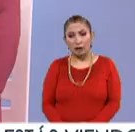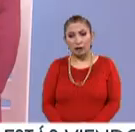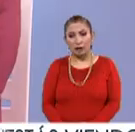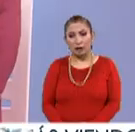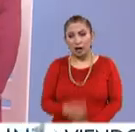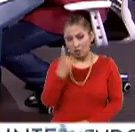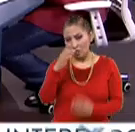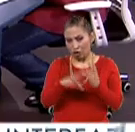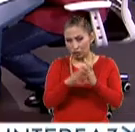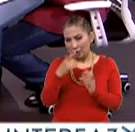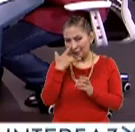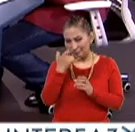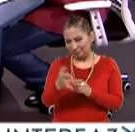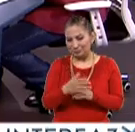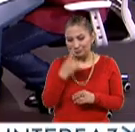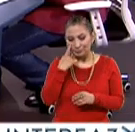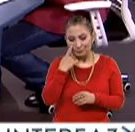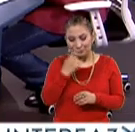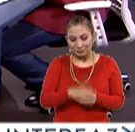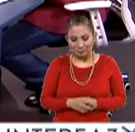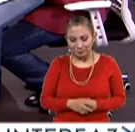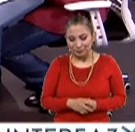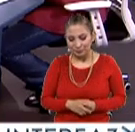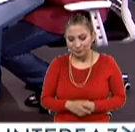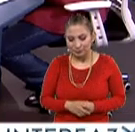muy interesante porque